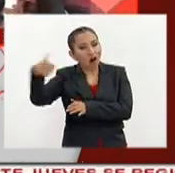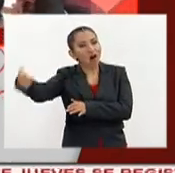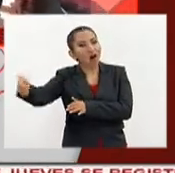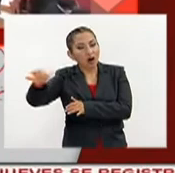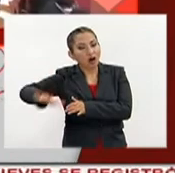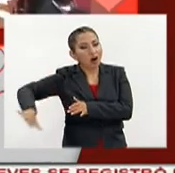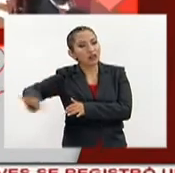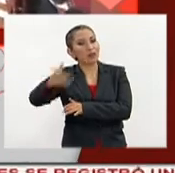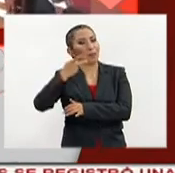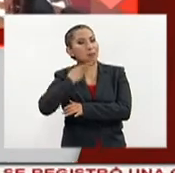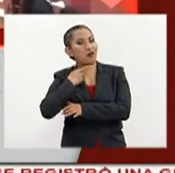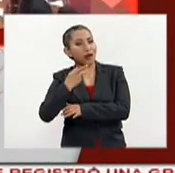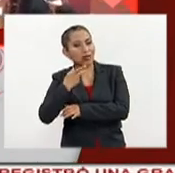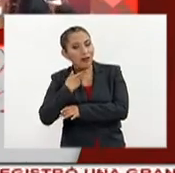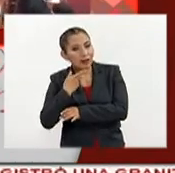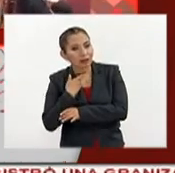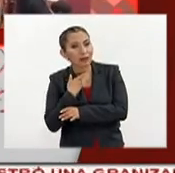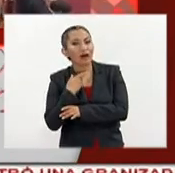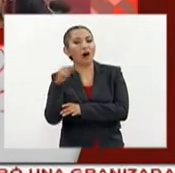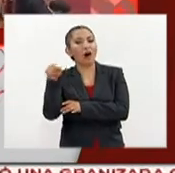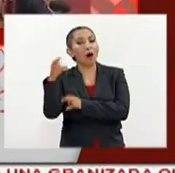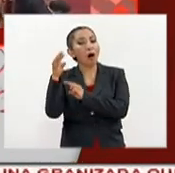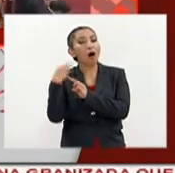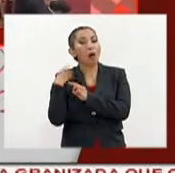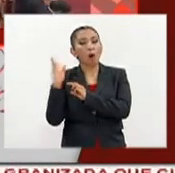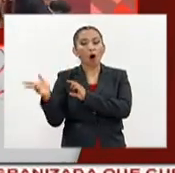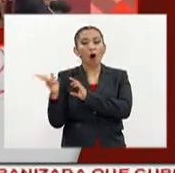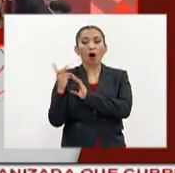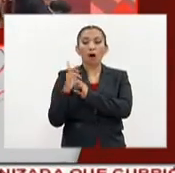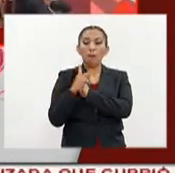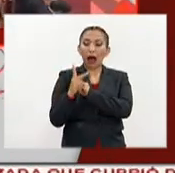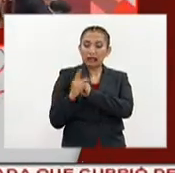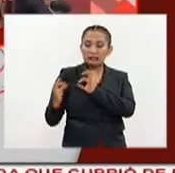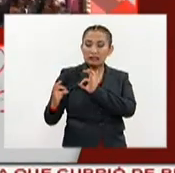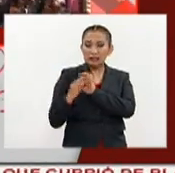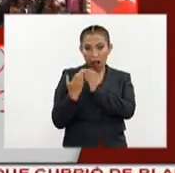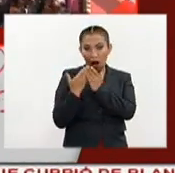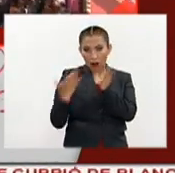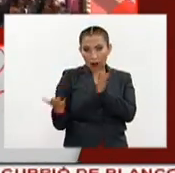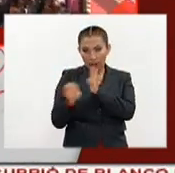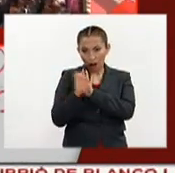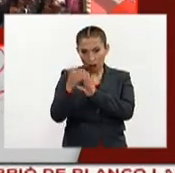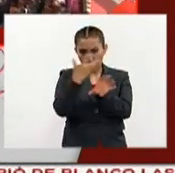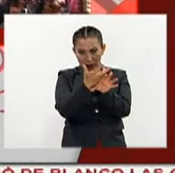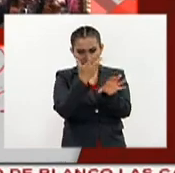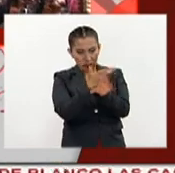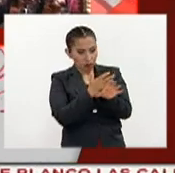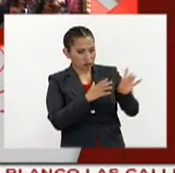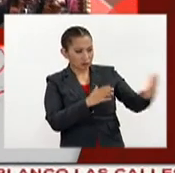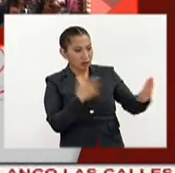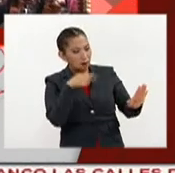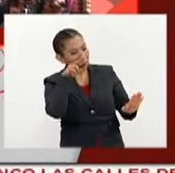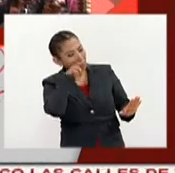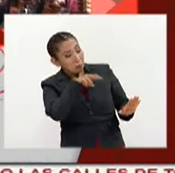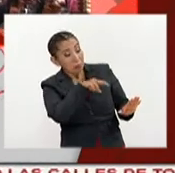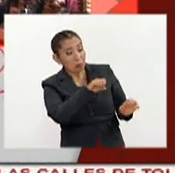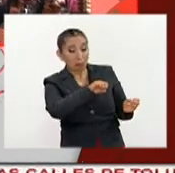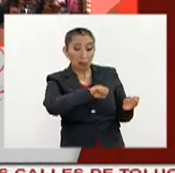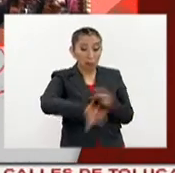los espacios políticos, sobre todo a nivel multilateral. Vemos cómo ahora, como en Estados Unidos, que ha dejado